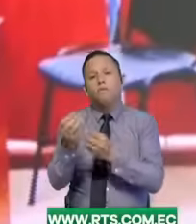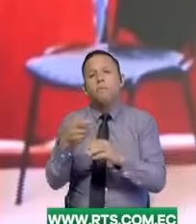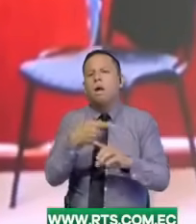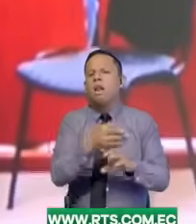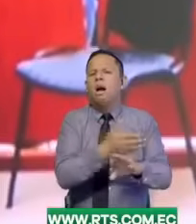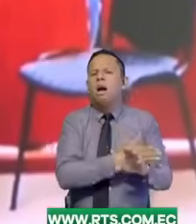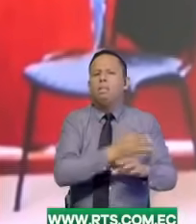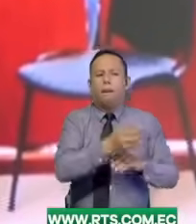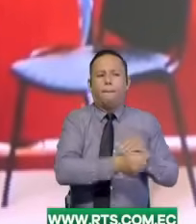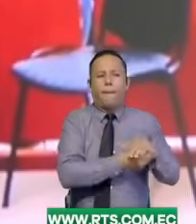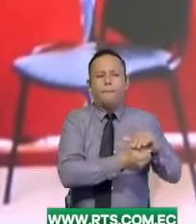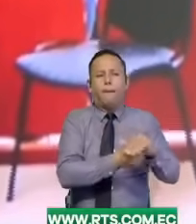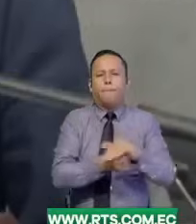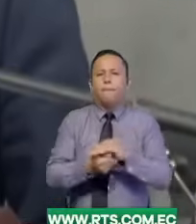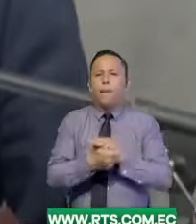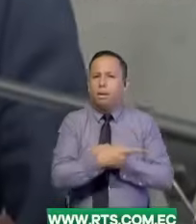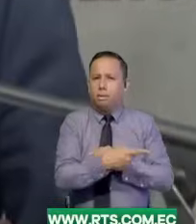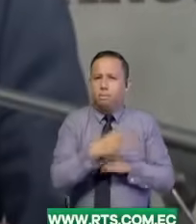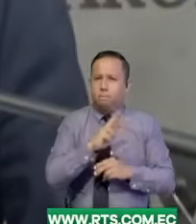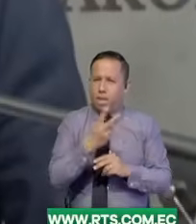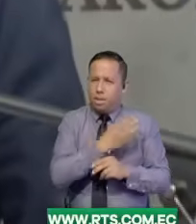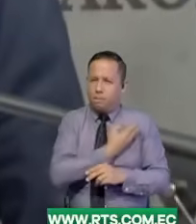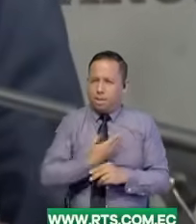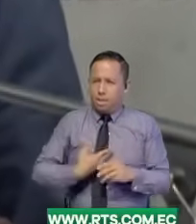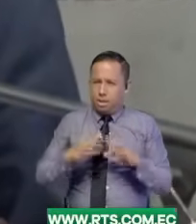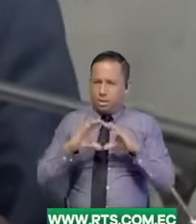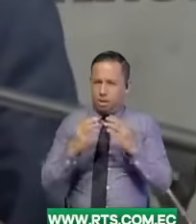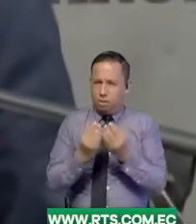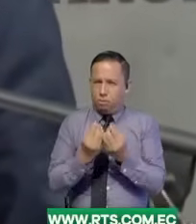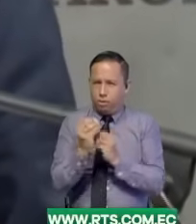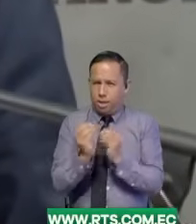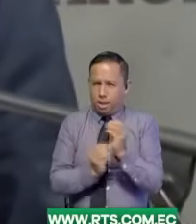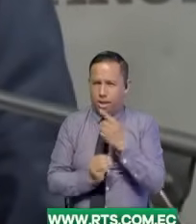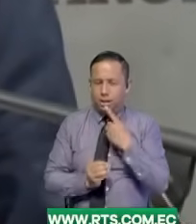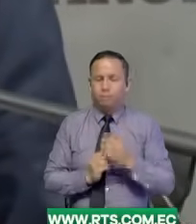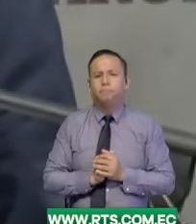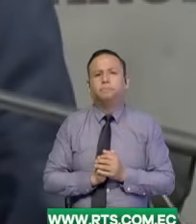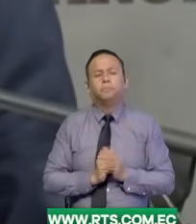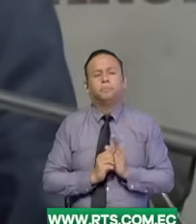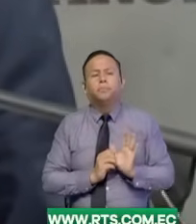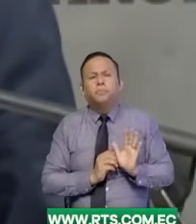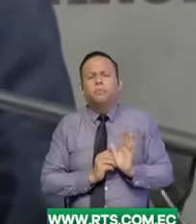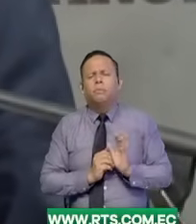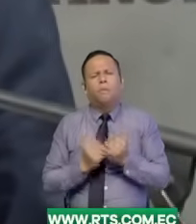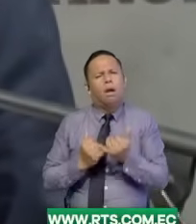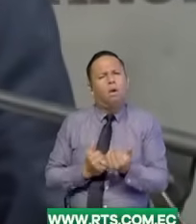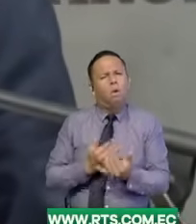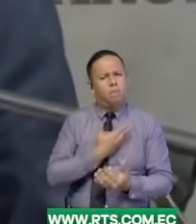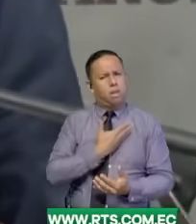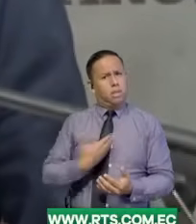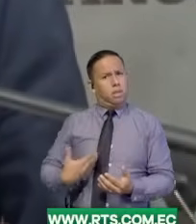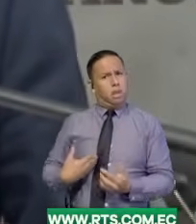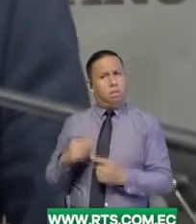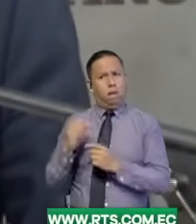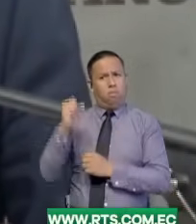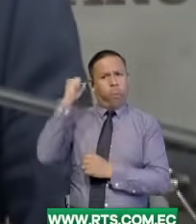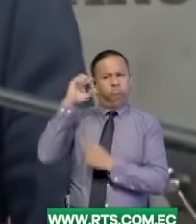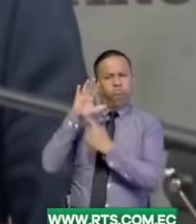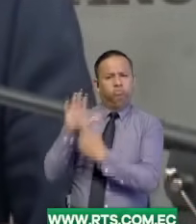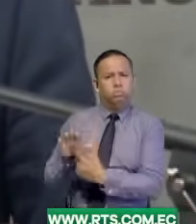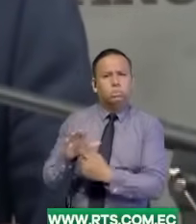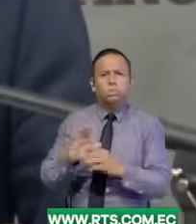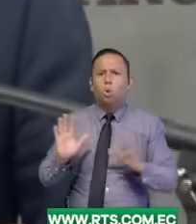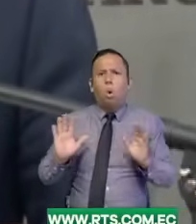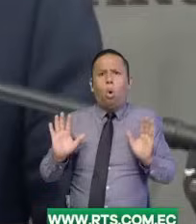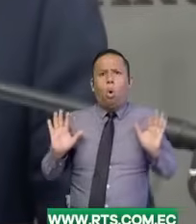influencias en la vicepresidencia. Lo cual demuestra que el presidente no es autoritario, sino incorruptible,